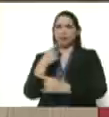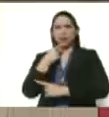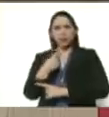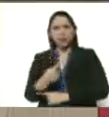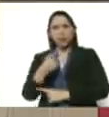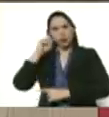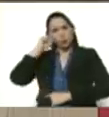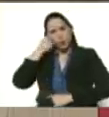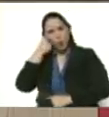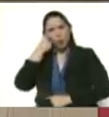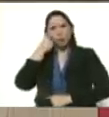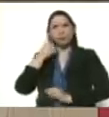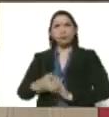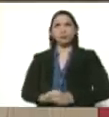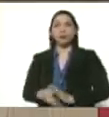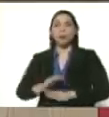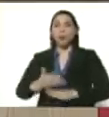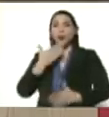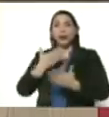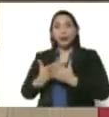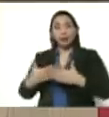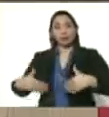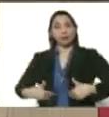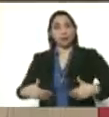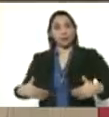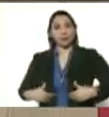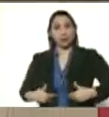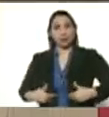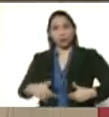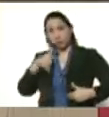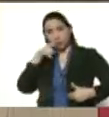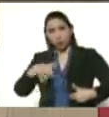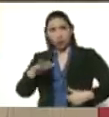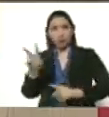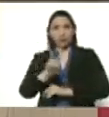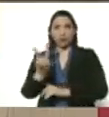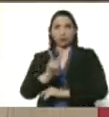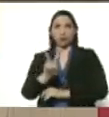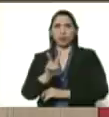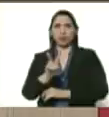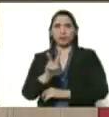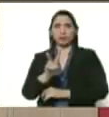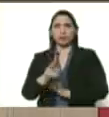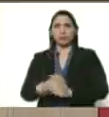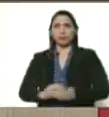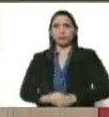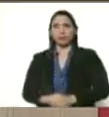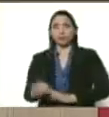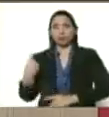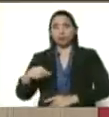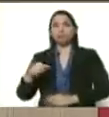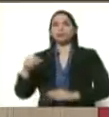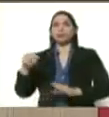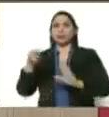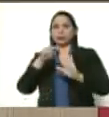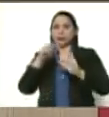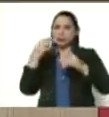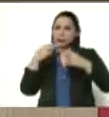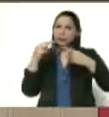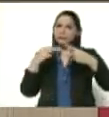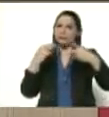resaltarlo, destacarlo, porque gracias al sacrificio del pueblo de Venezuela, que ha tenido un nivel de